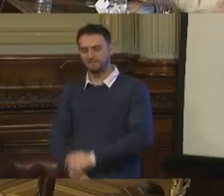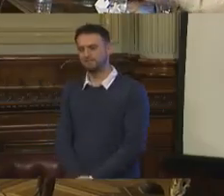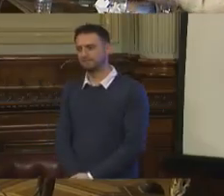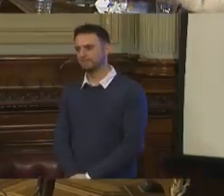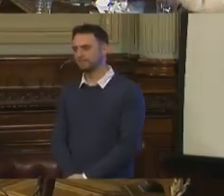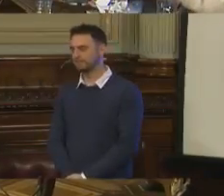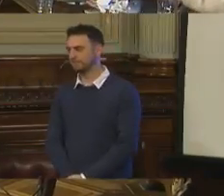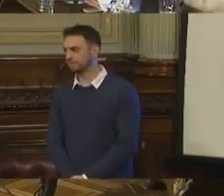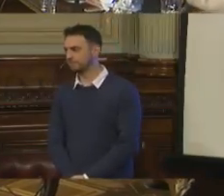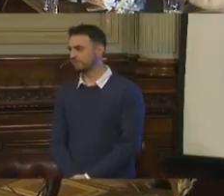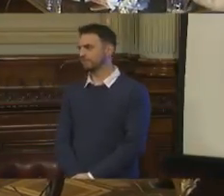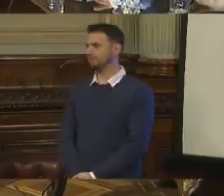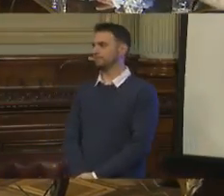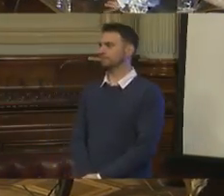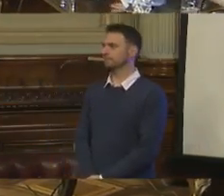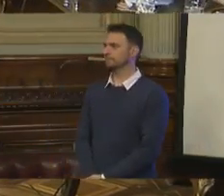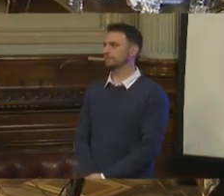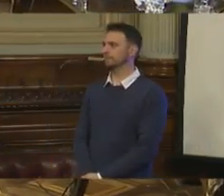acá